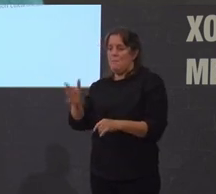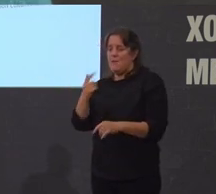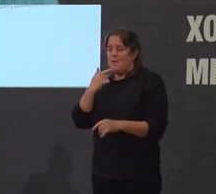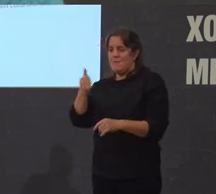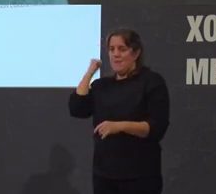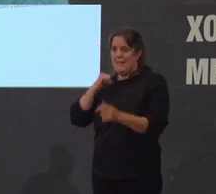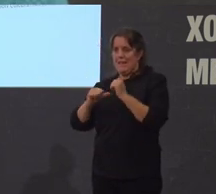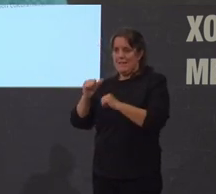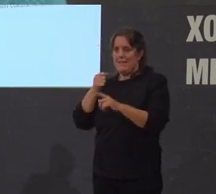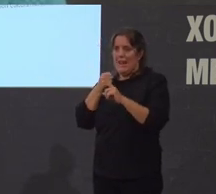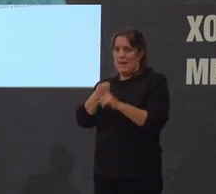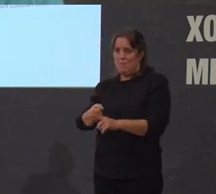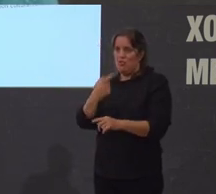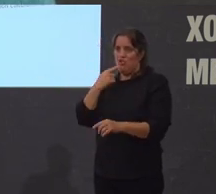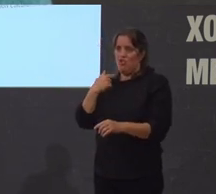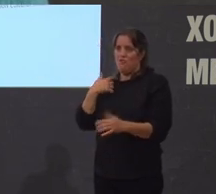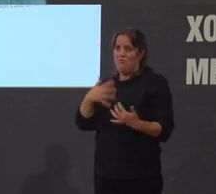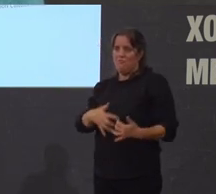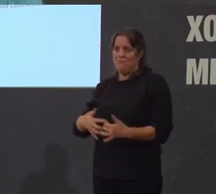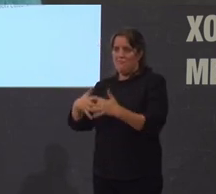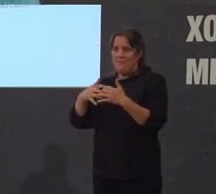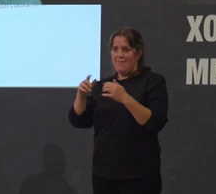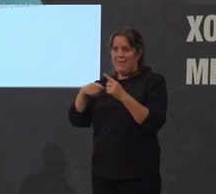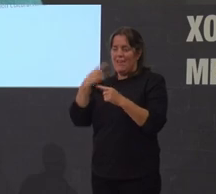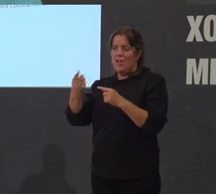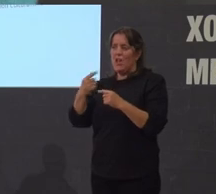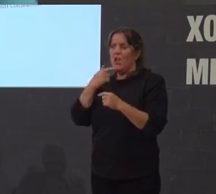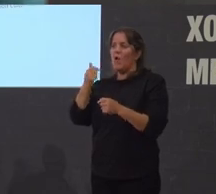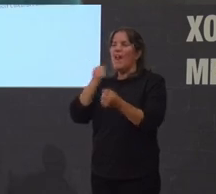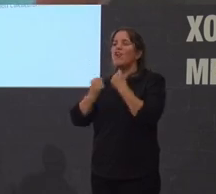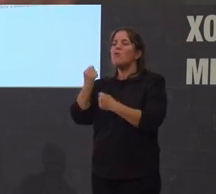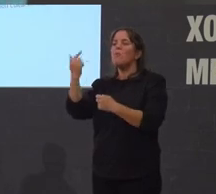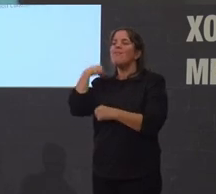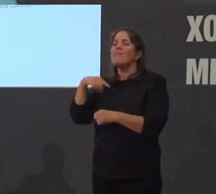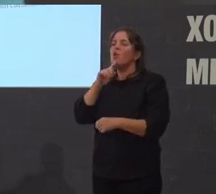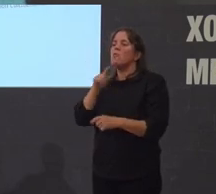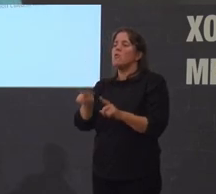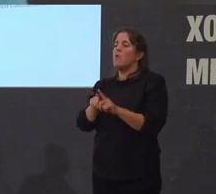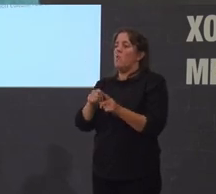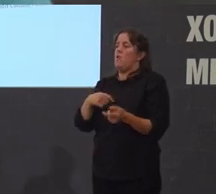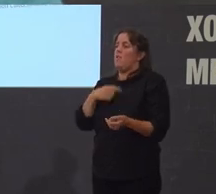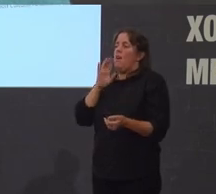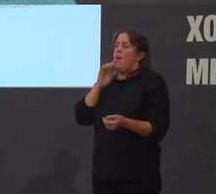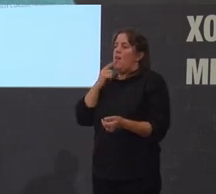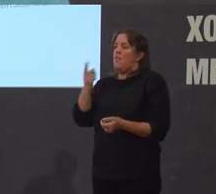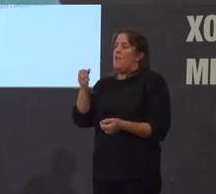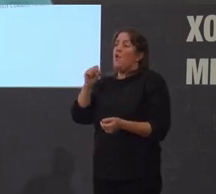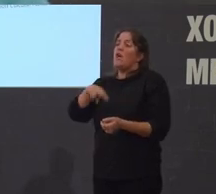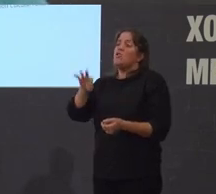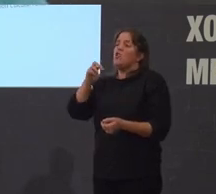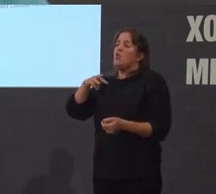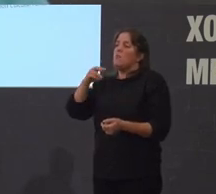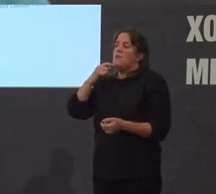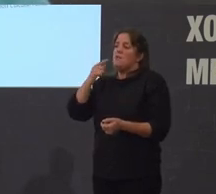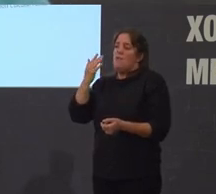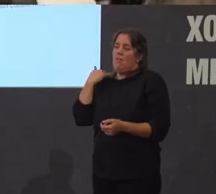la represión porque significaría votar abajo antonio mestre